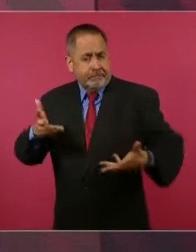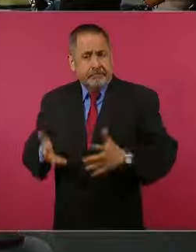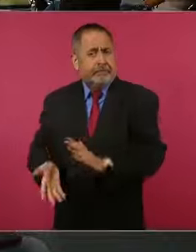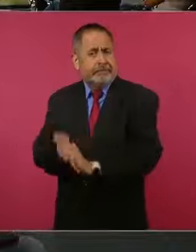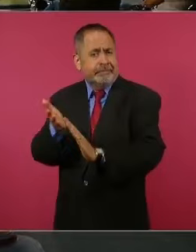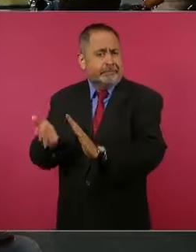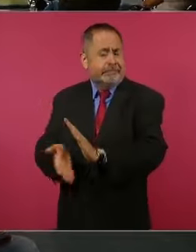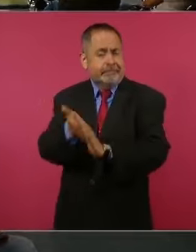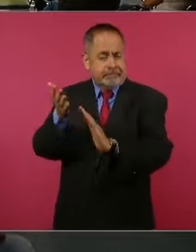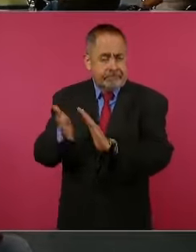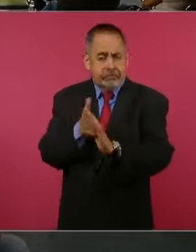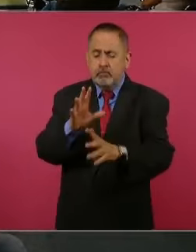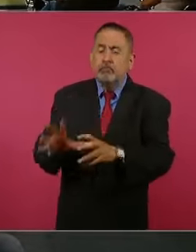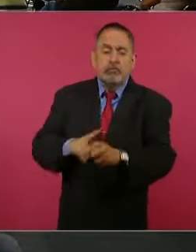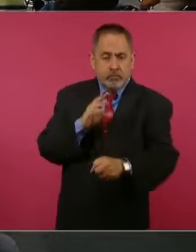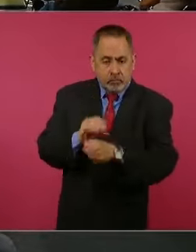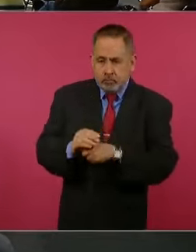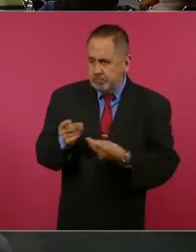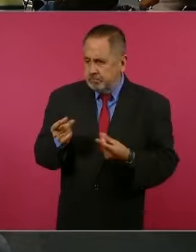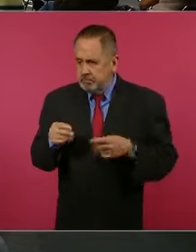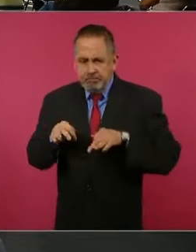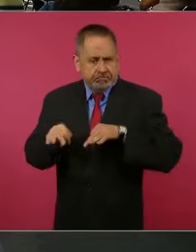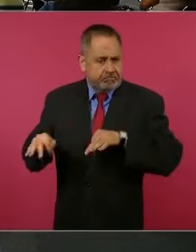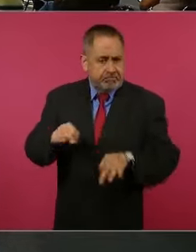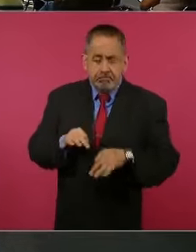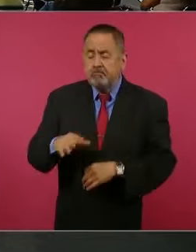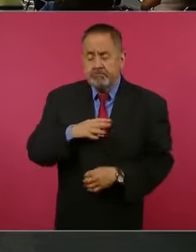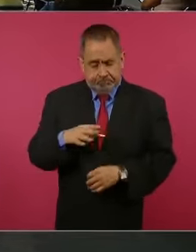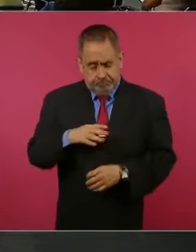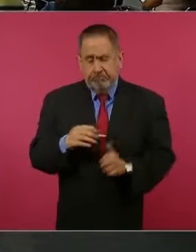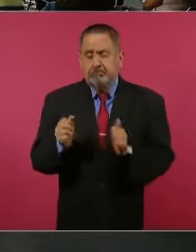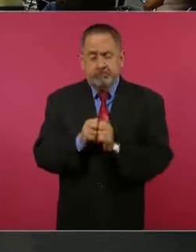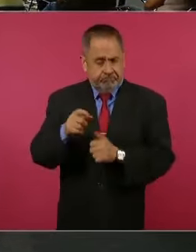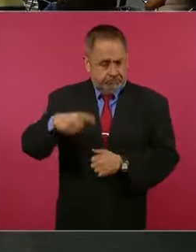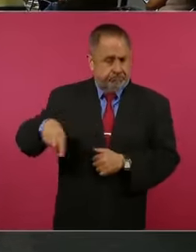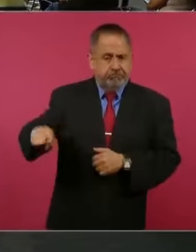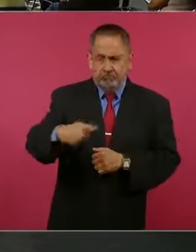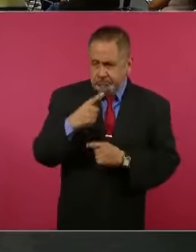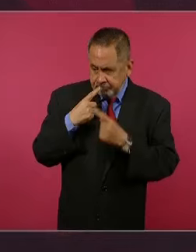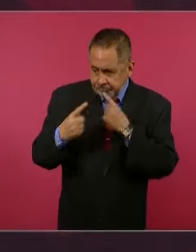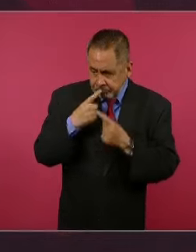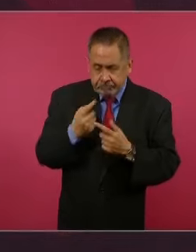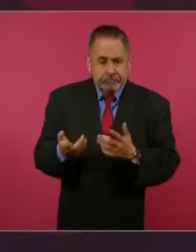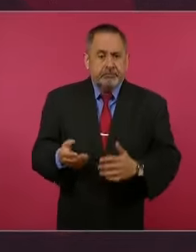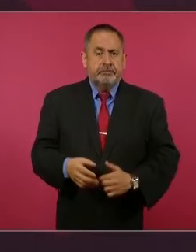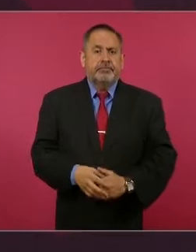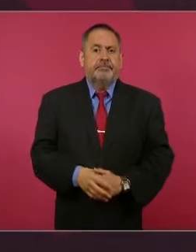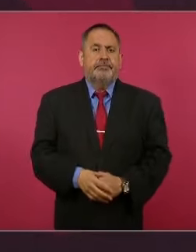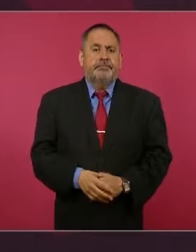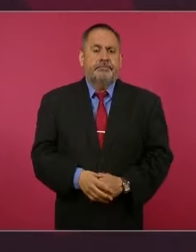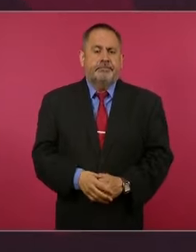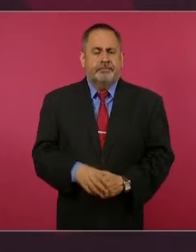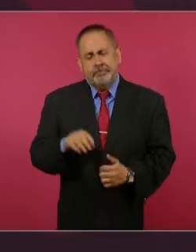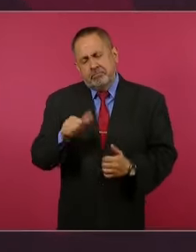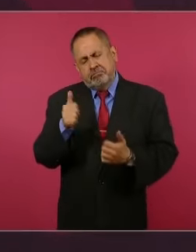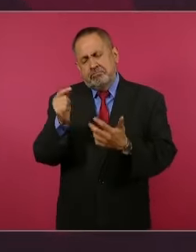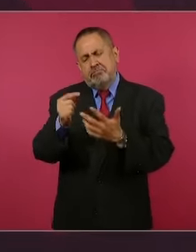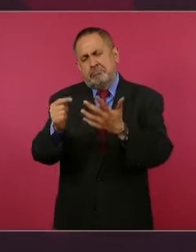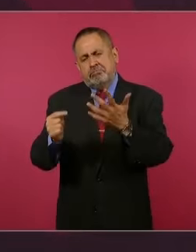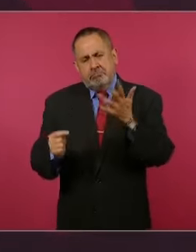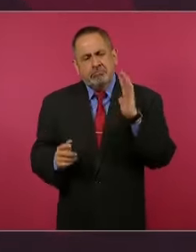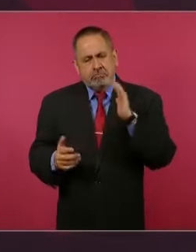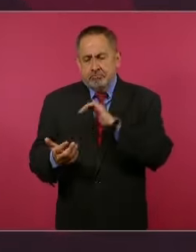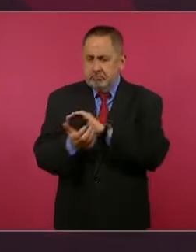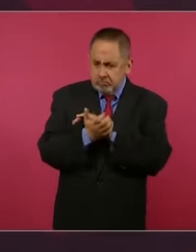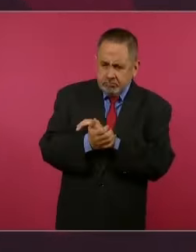todo esto lo estamos trabajando con ellos y otras